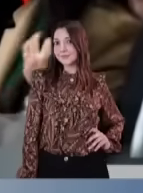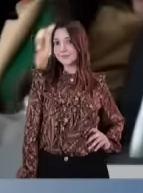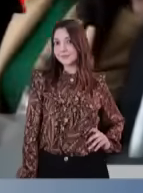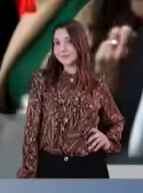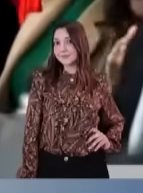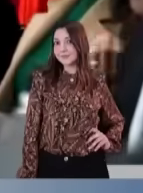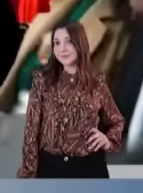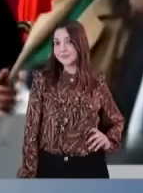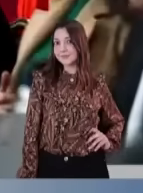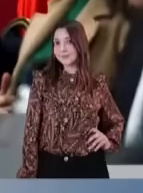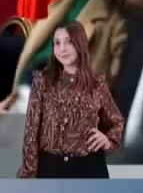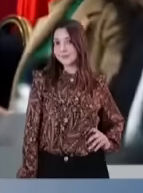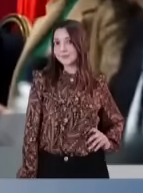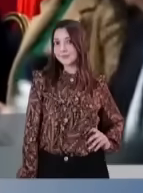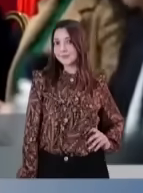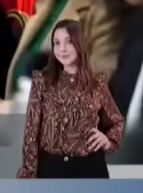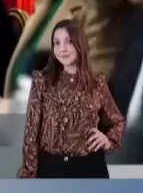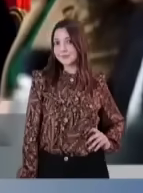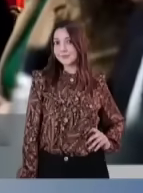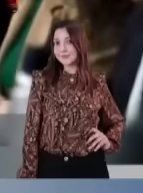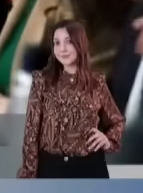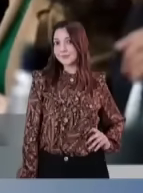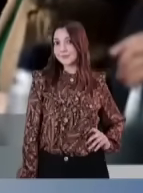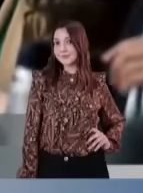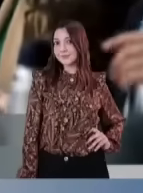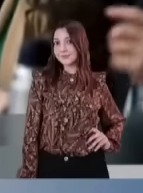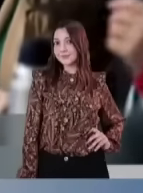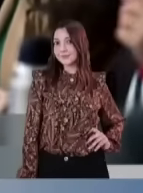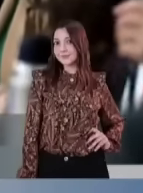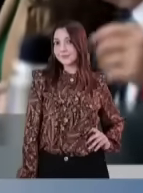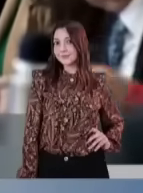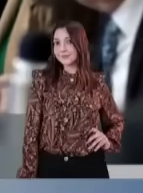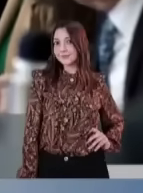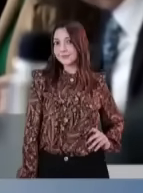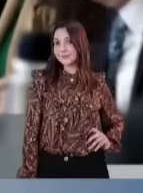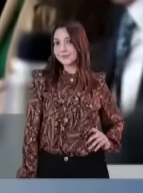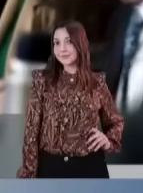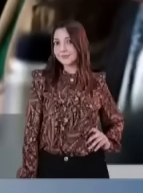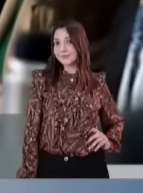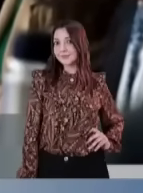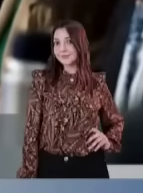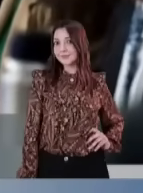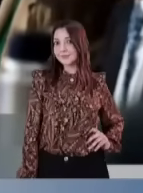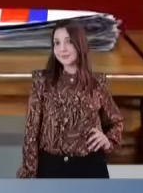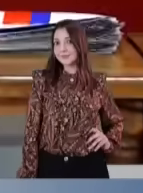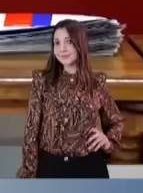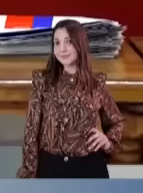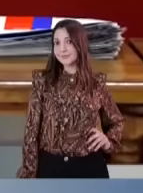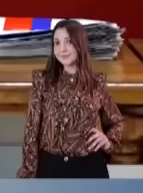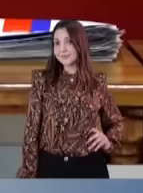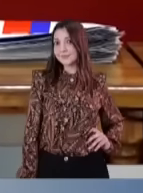porque empiezan todos los rumores, me llamó por teléfono el presidente, queda la grande. Se queman los nombres. Exactamente. O sea, se intentan